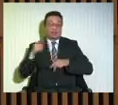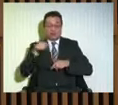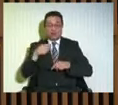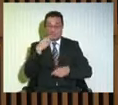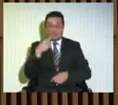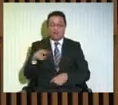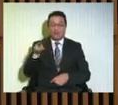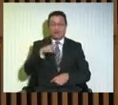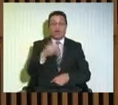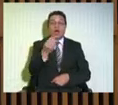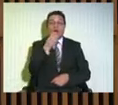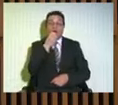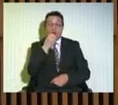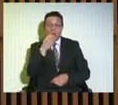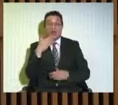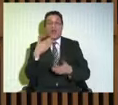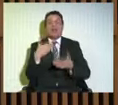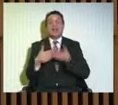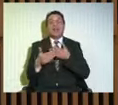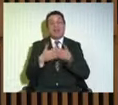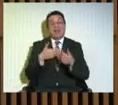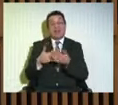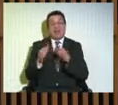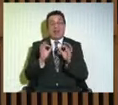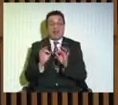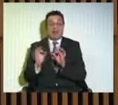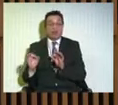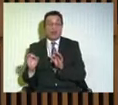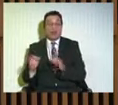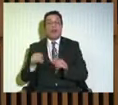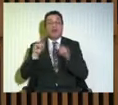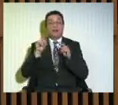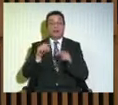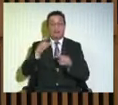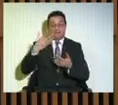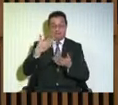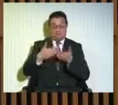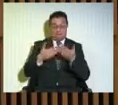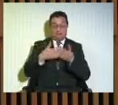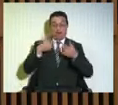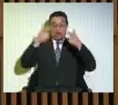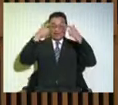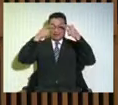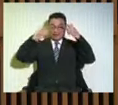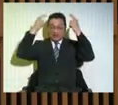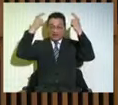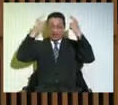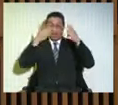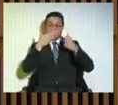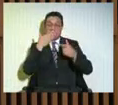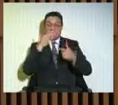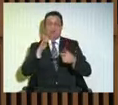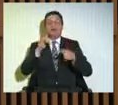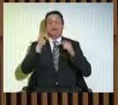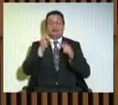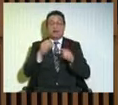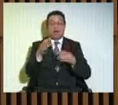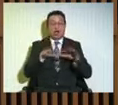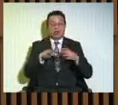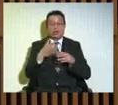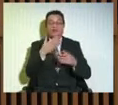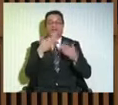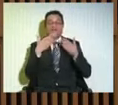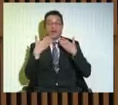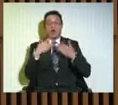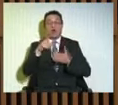a la comida, volver a la comida natural, a la comida que tiene la mano de los chefs, a la comida que tiene productos frescos, productos